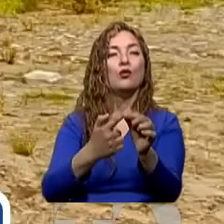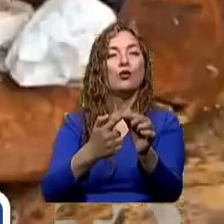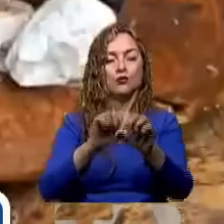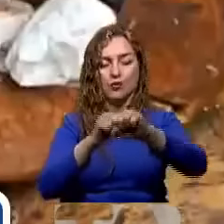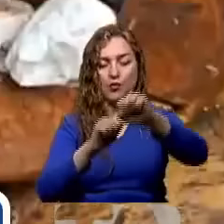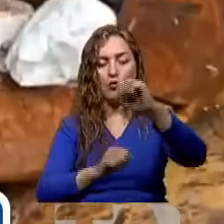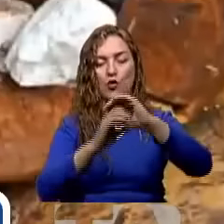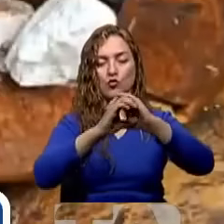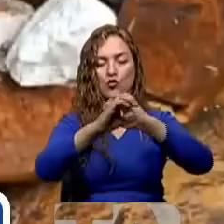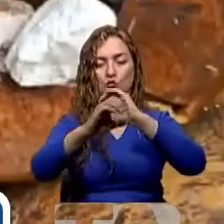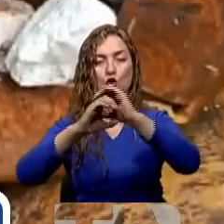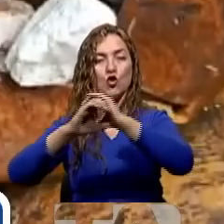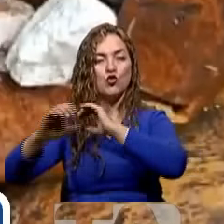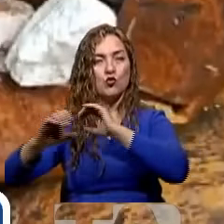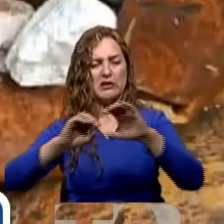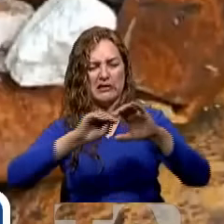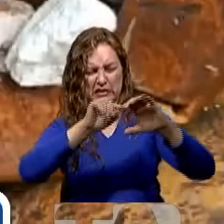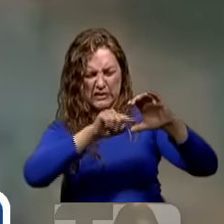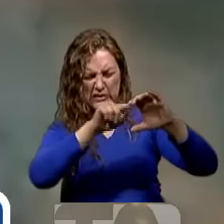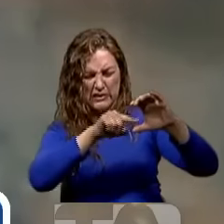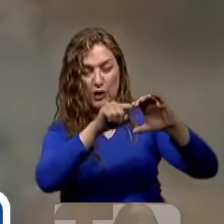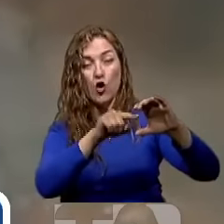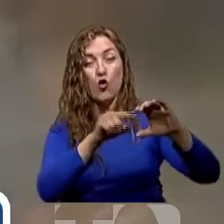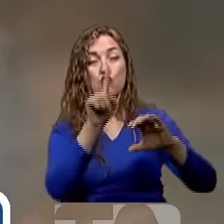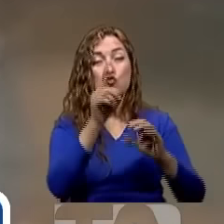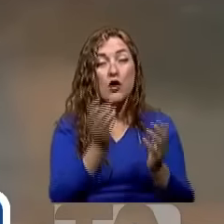más tubos metálicos contaminados con